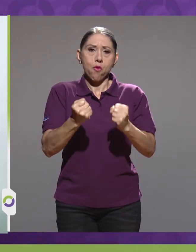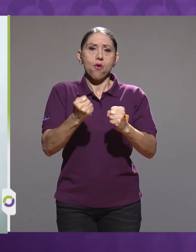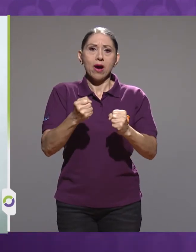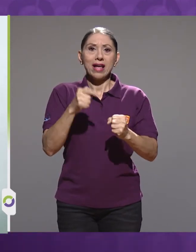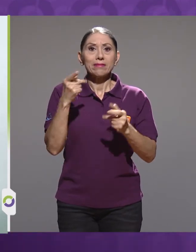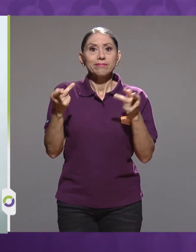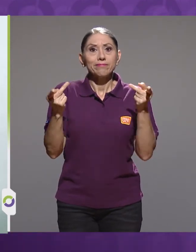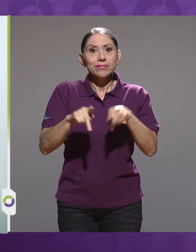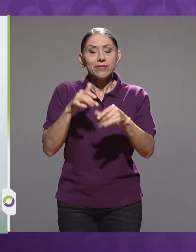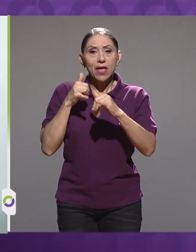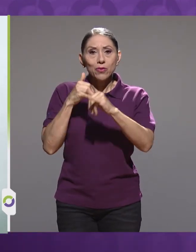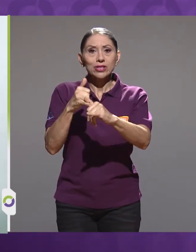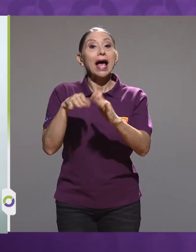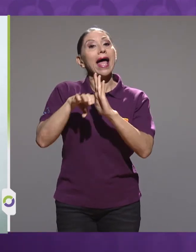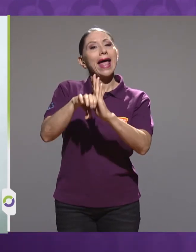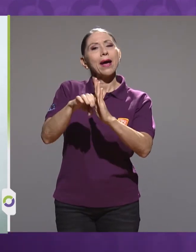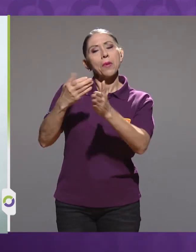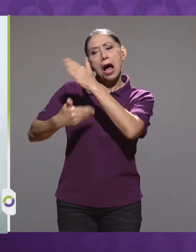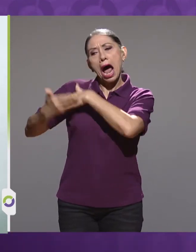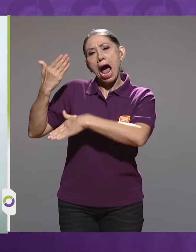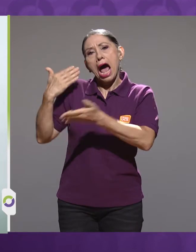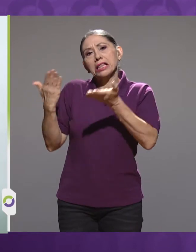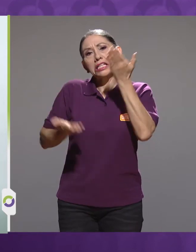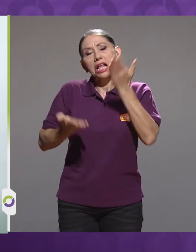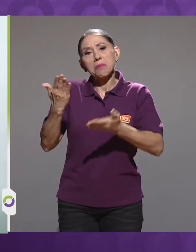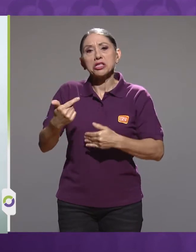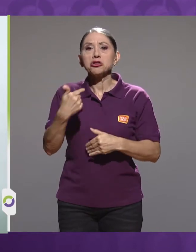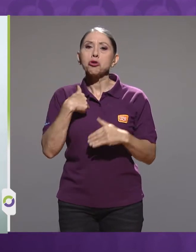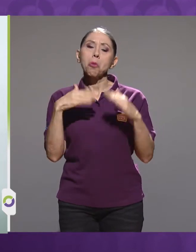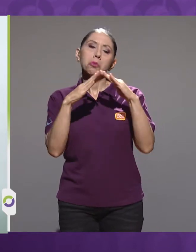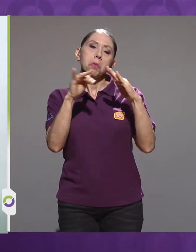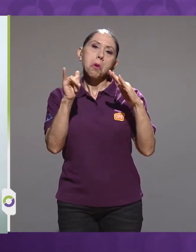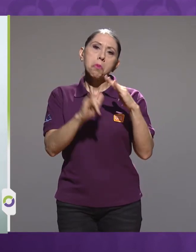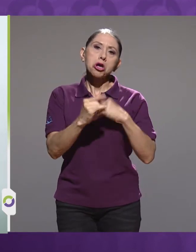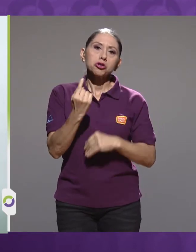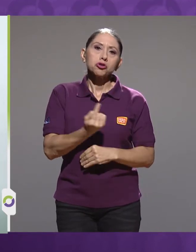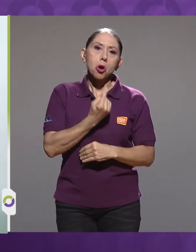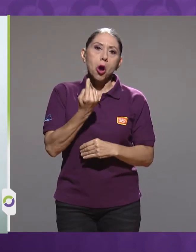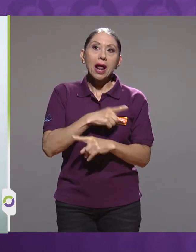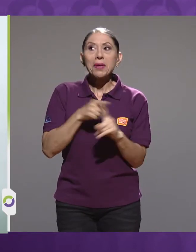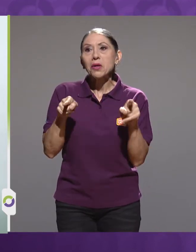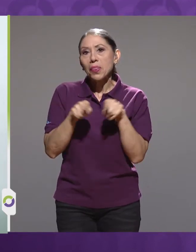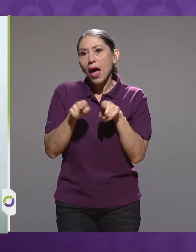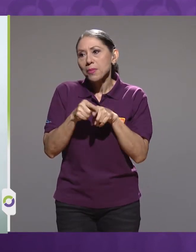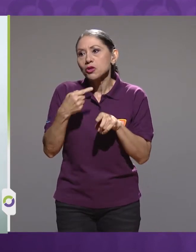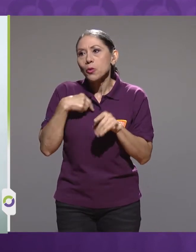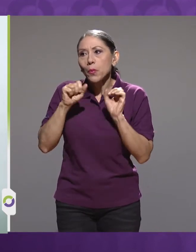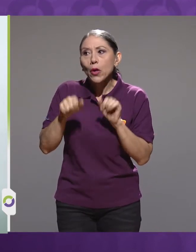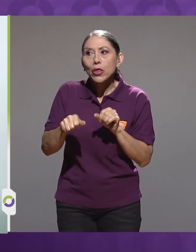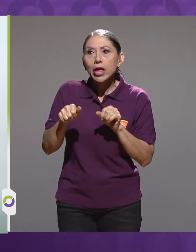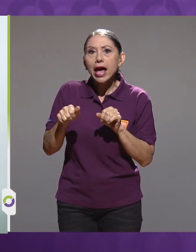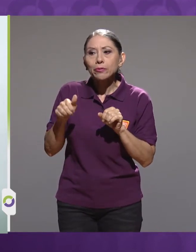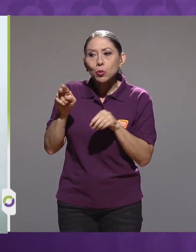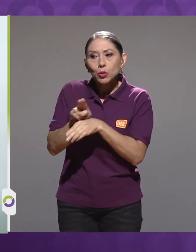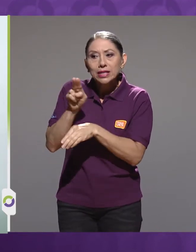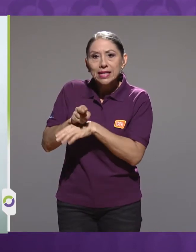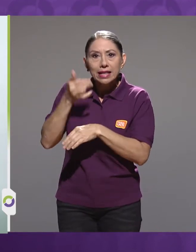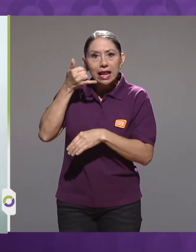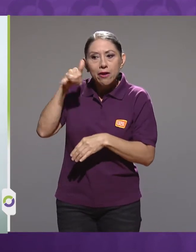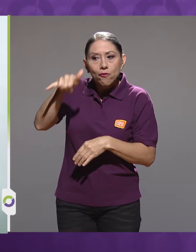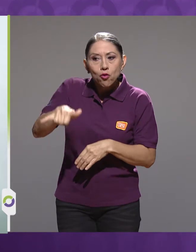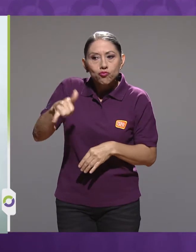con denuncias, ¿verdad? Porque si yo antes por lo menos estaba un rato del día sola, tenía la posibilidad de accesar al teléfono, de llamar